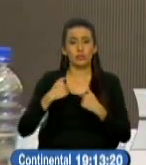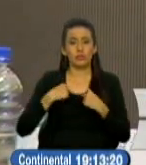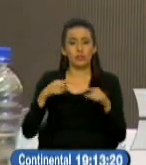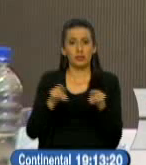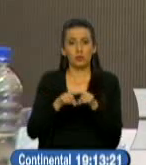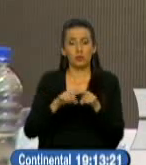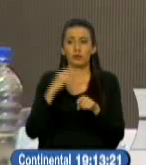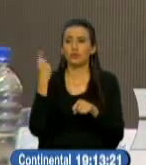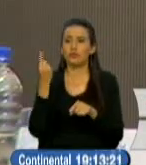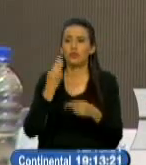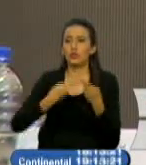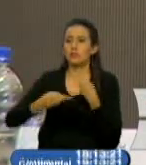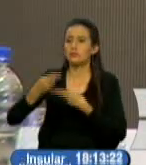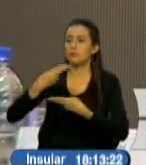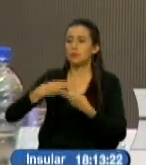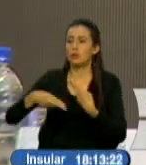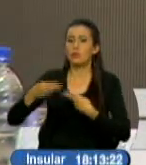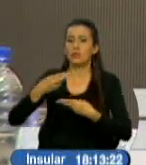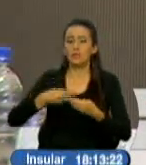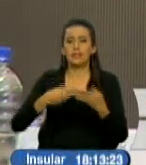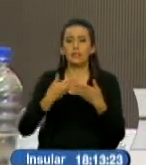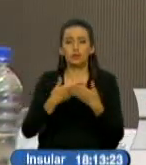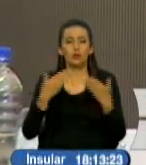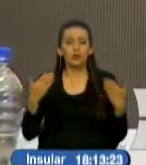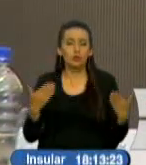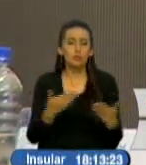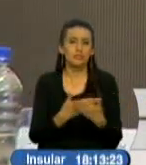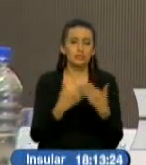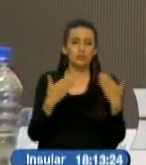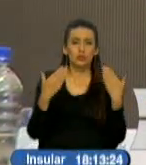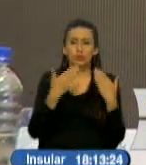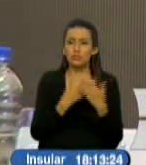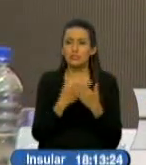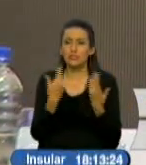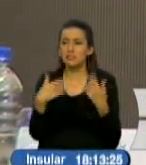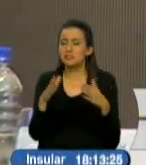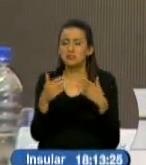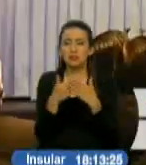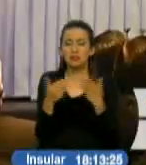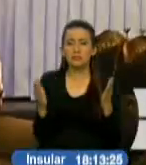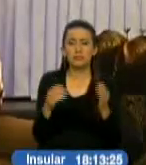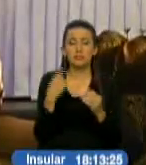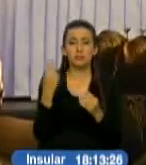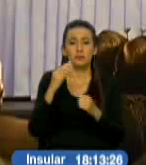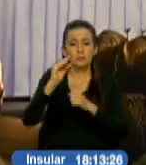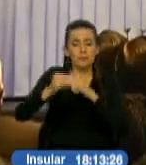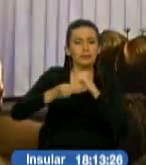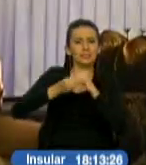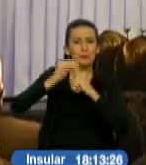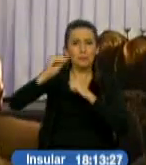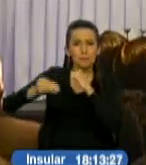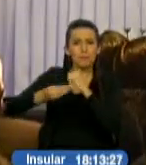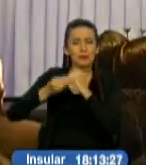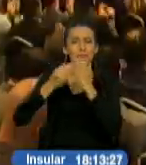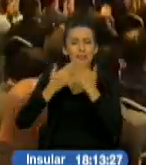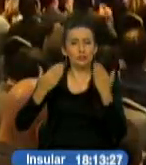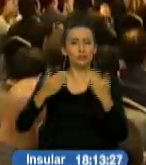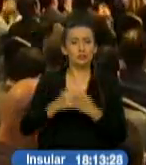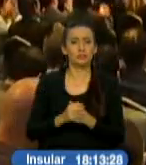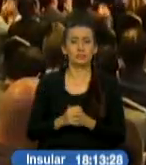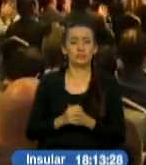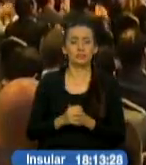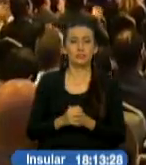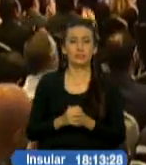únicamente exportando materias primas. Tenemos que dar valor agregado a nuestras materias primas. Importante respaldo entregado al gobierno electo